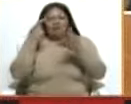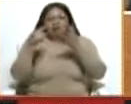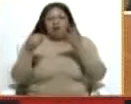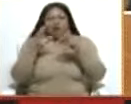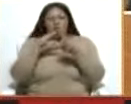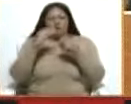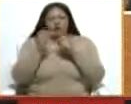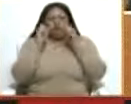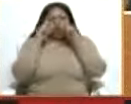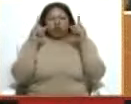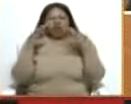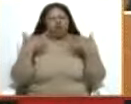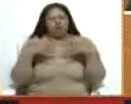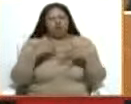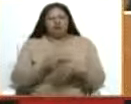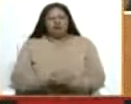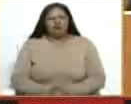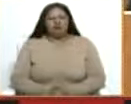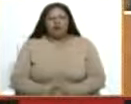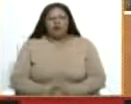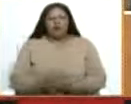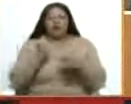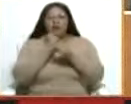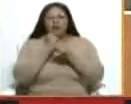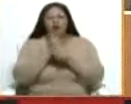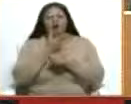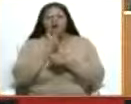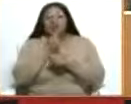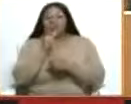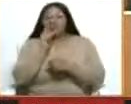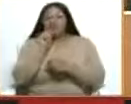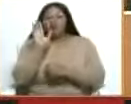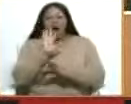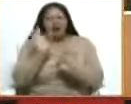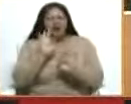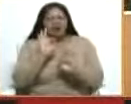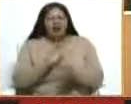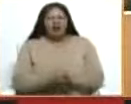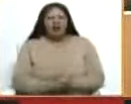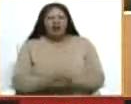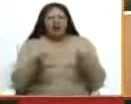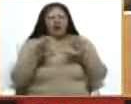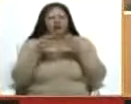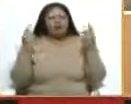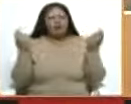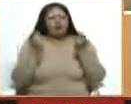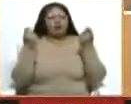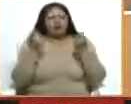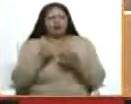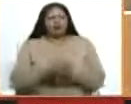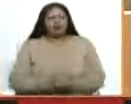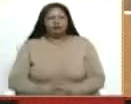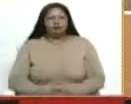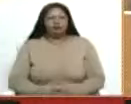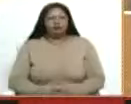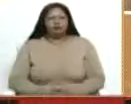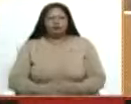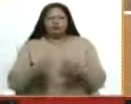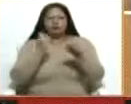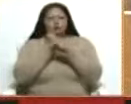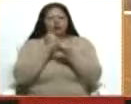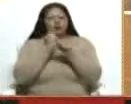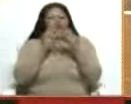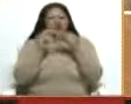cultural impresionante. Y bueno, no es una labor fácil, no es solamente una labor del equipo promotor, es una labor de todos los venezolanos, ¿no?